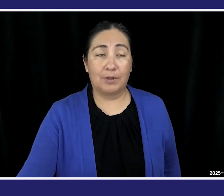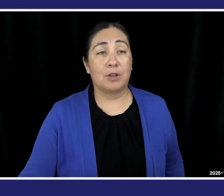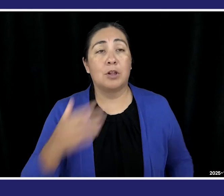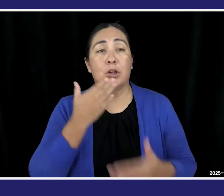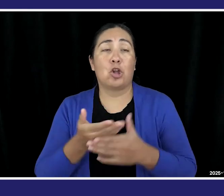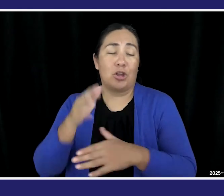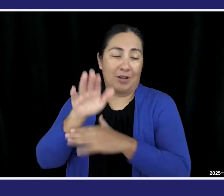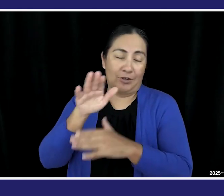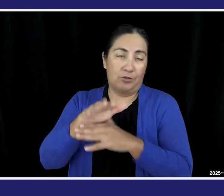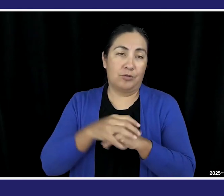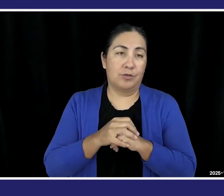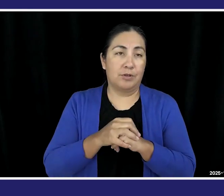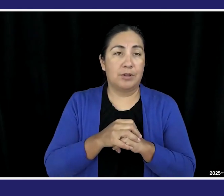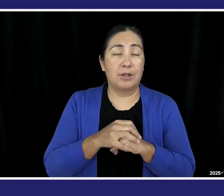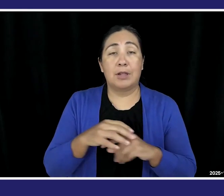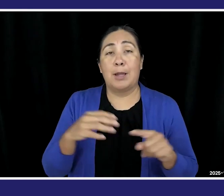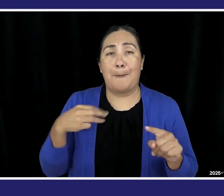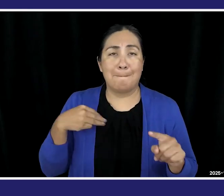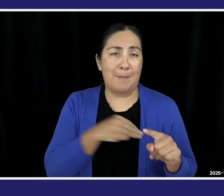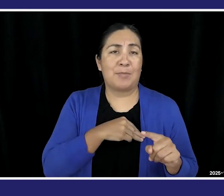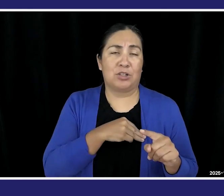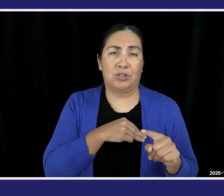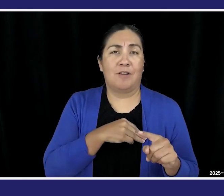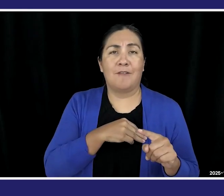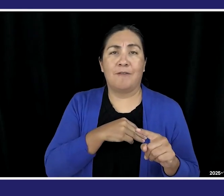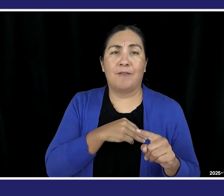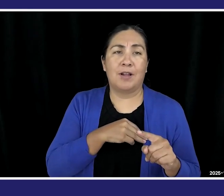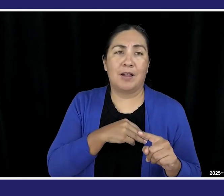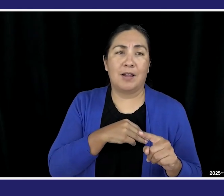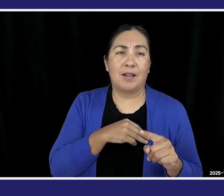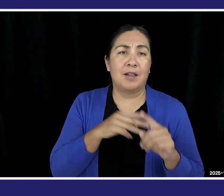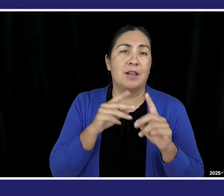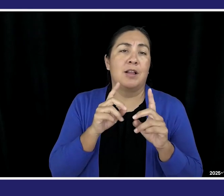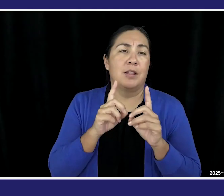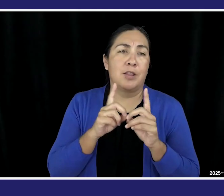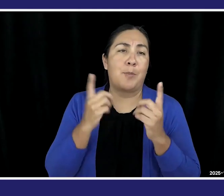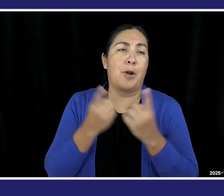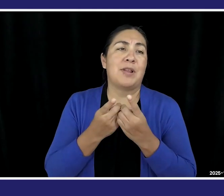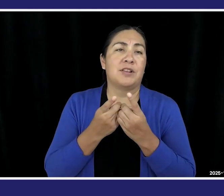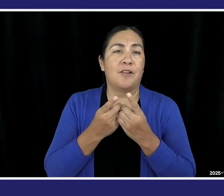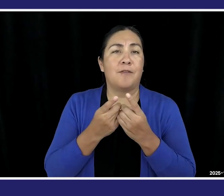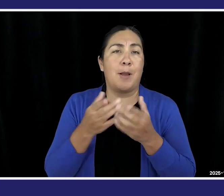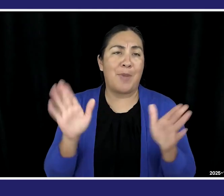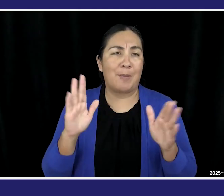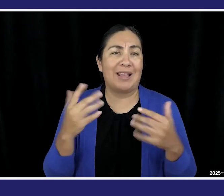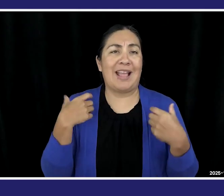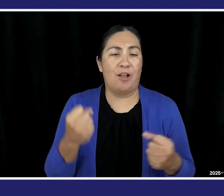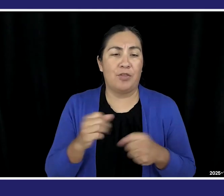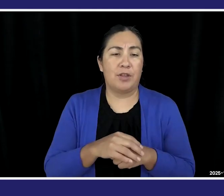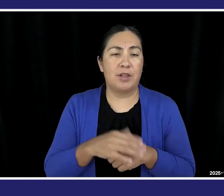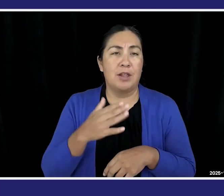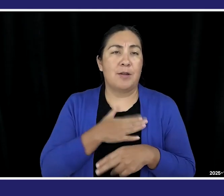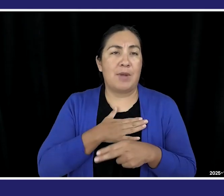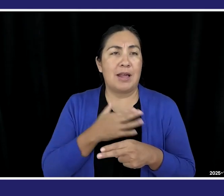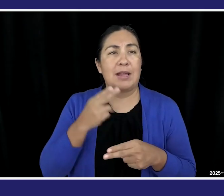en Tierras Chumash, en Oxnard, Condado de Ventura. Trabajo en la Organización Comunitaria Proyectos Indígena, MICOP,